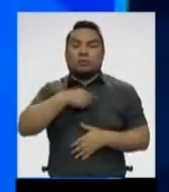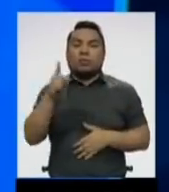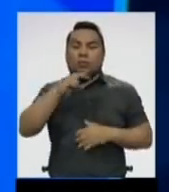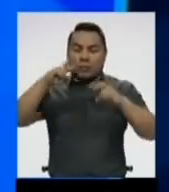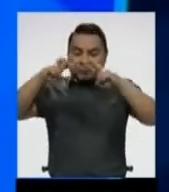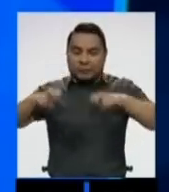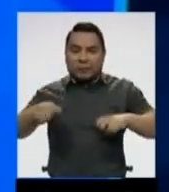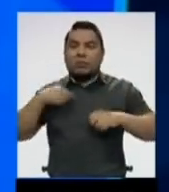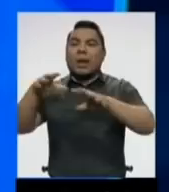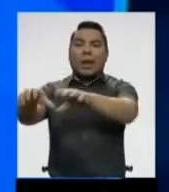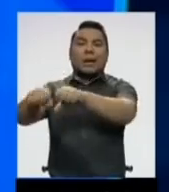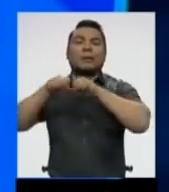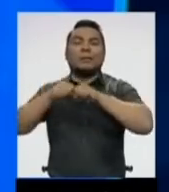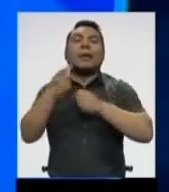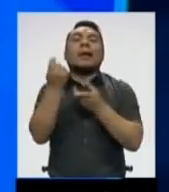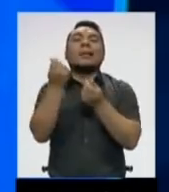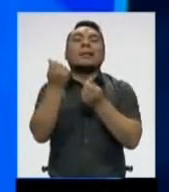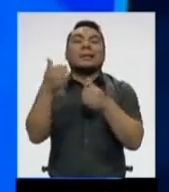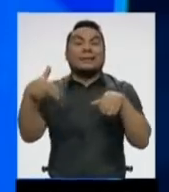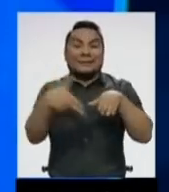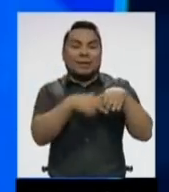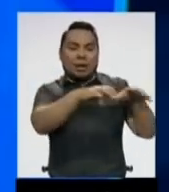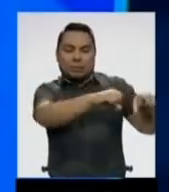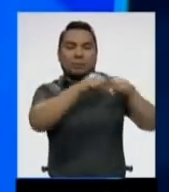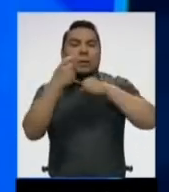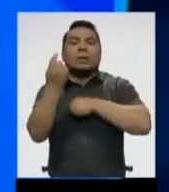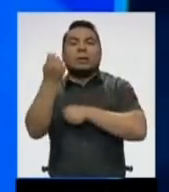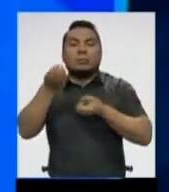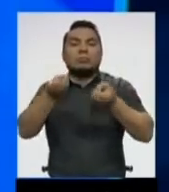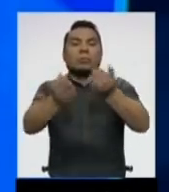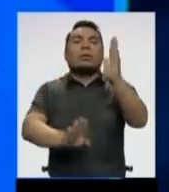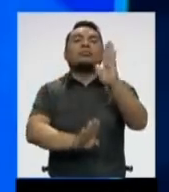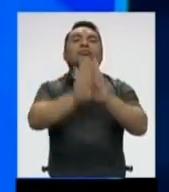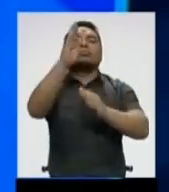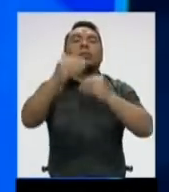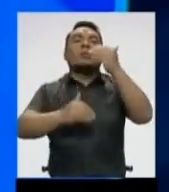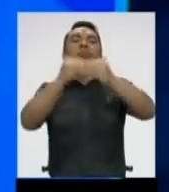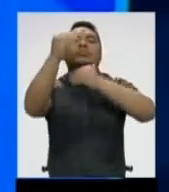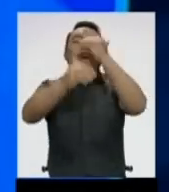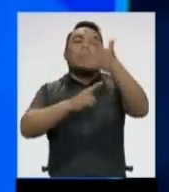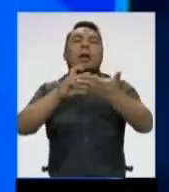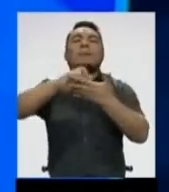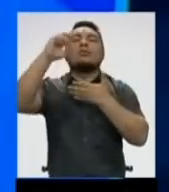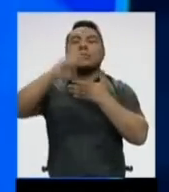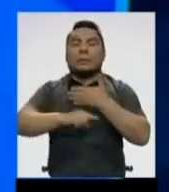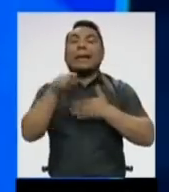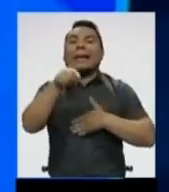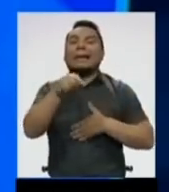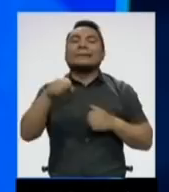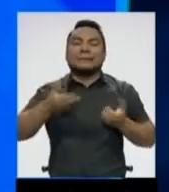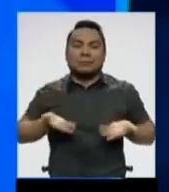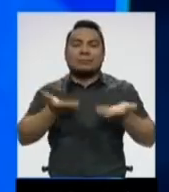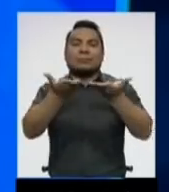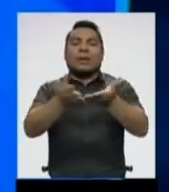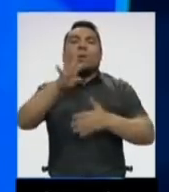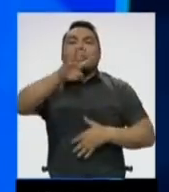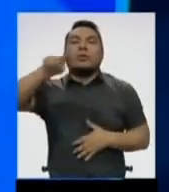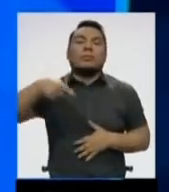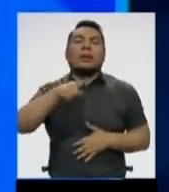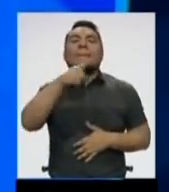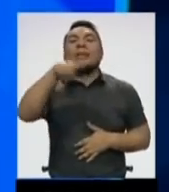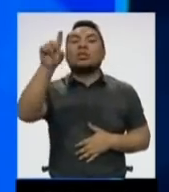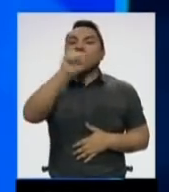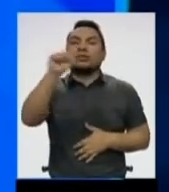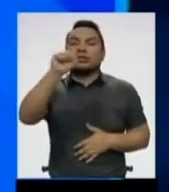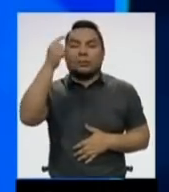revisar, recuperando el dinero para la ciudad, para el desarrollo, para los programas. Es así como vamos a ingresar